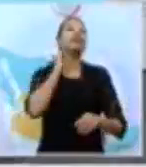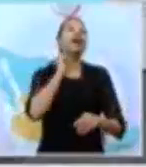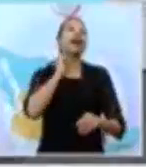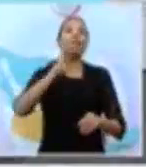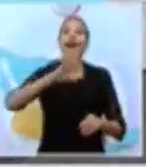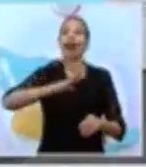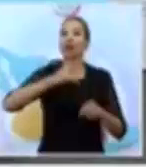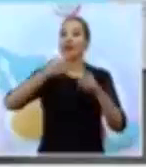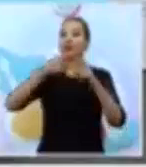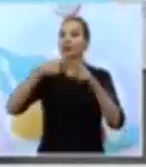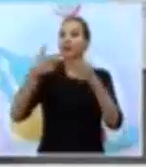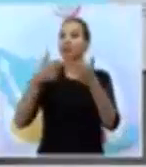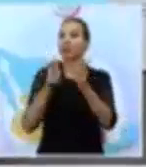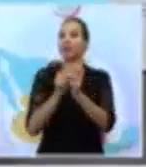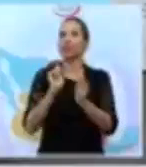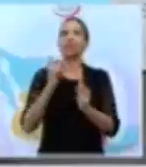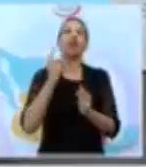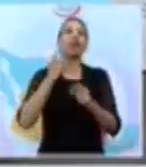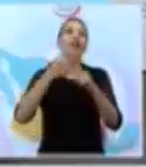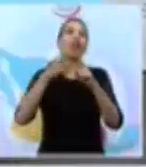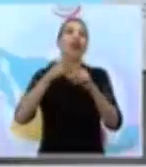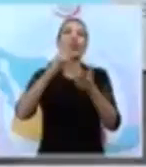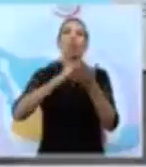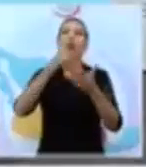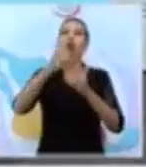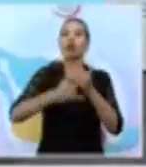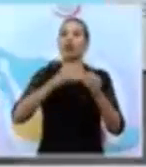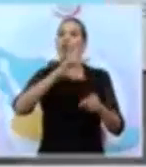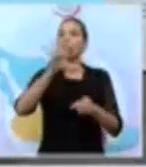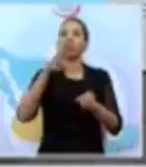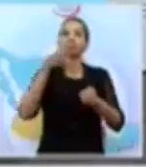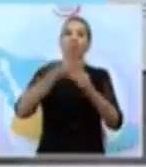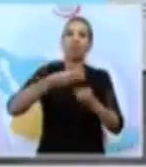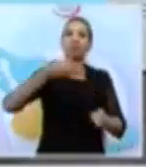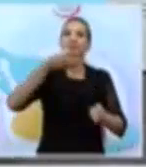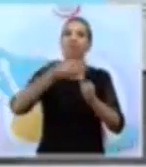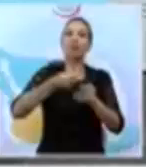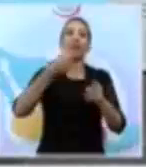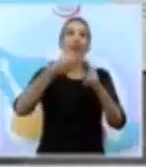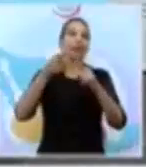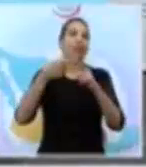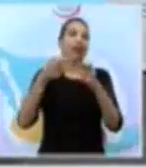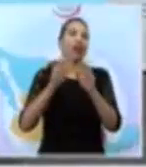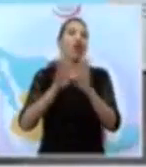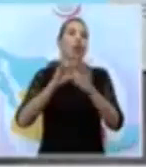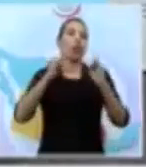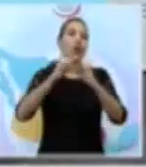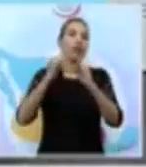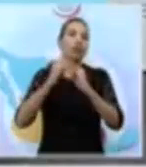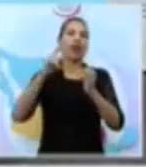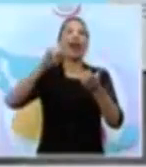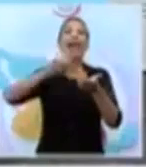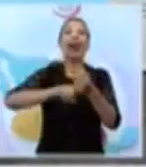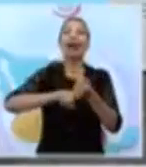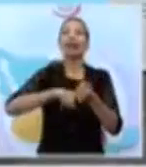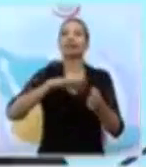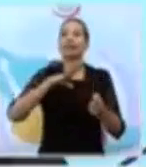existe en los proyectos que se construyen desde los órganos de esta